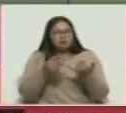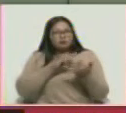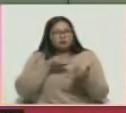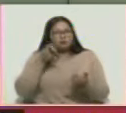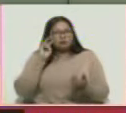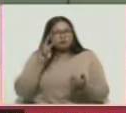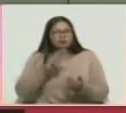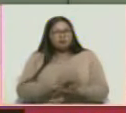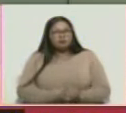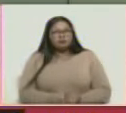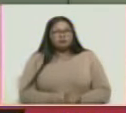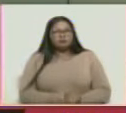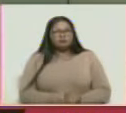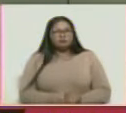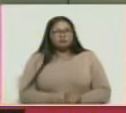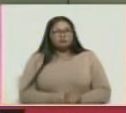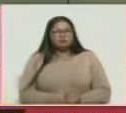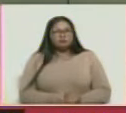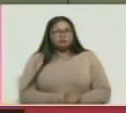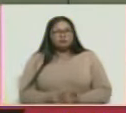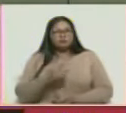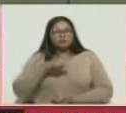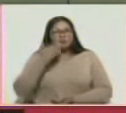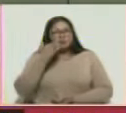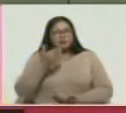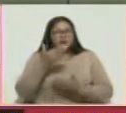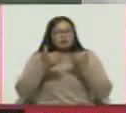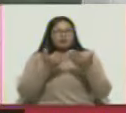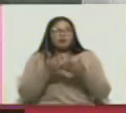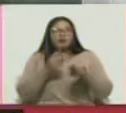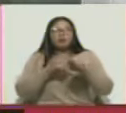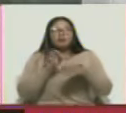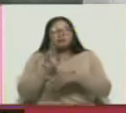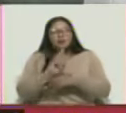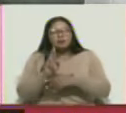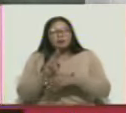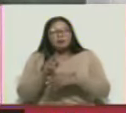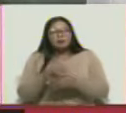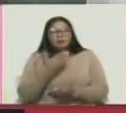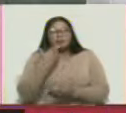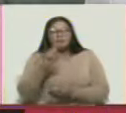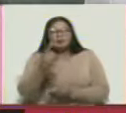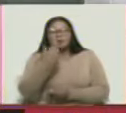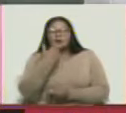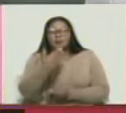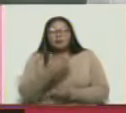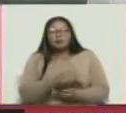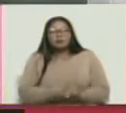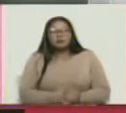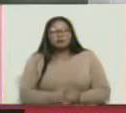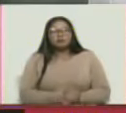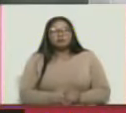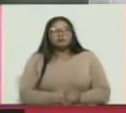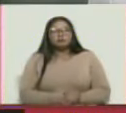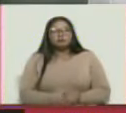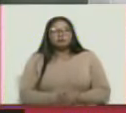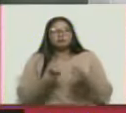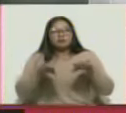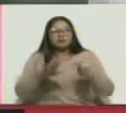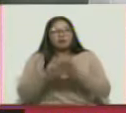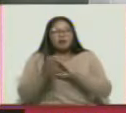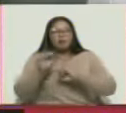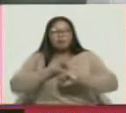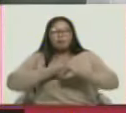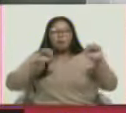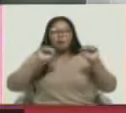verdad? Estamos ahora exigiendo de manera inmediata, la primera exigencia que estamos exigiendo es el cese al